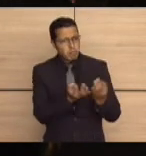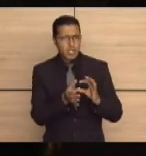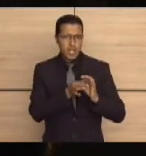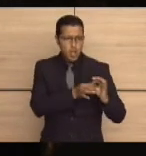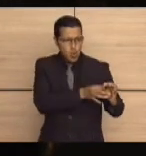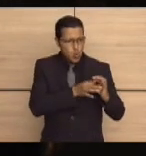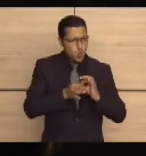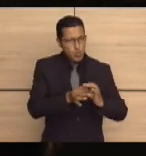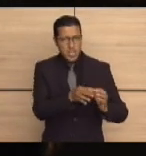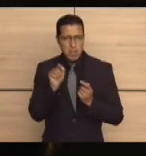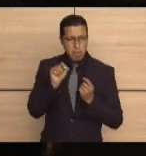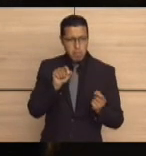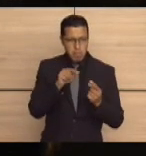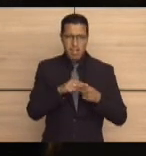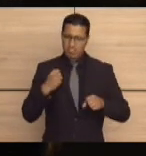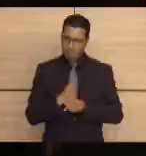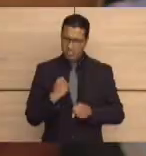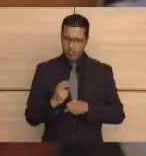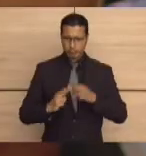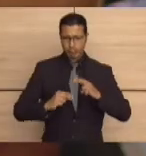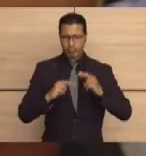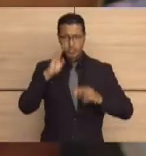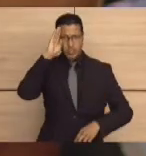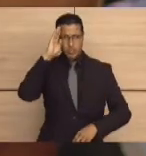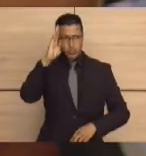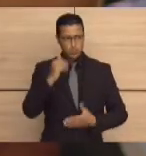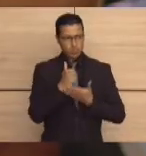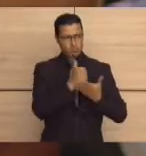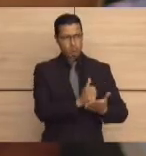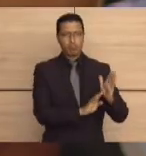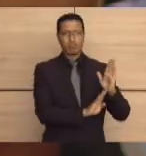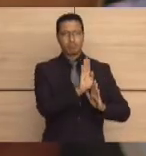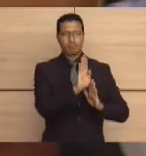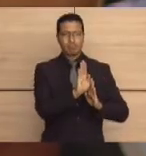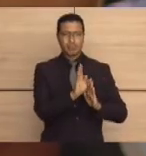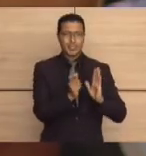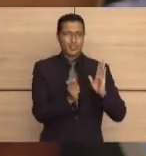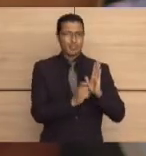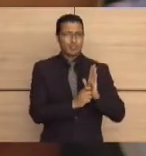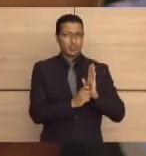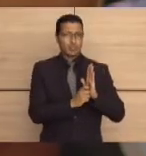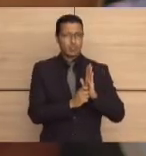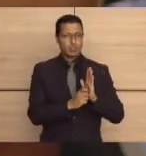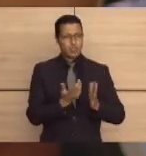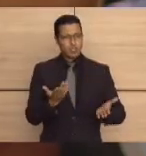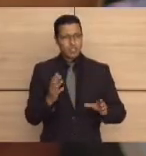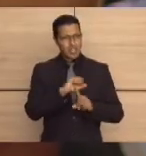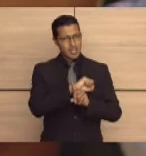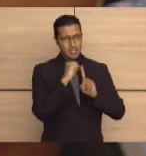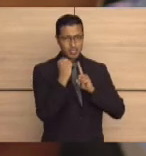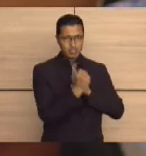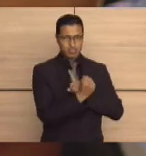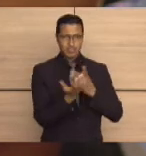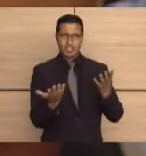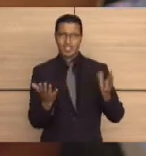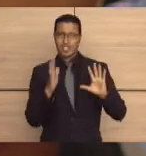un futuro, que busca, ¿no? Pero, como no es una sociedad cohesionada, como no es